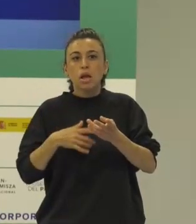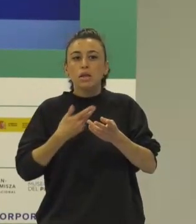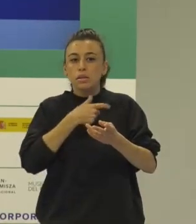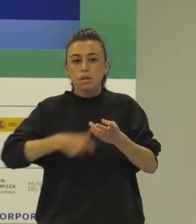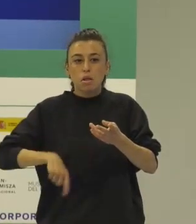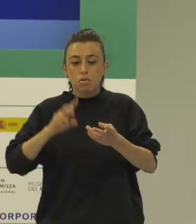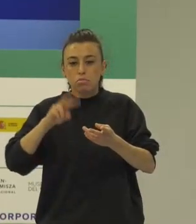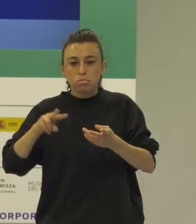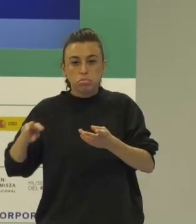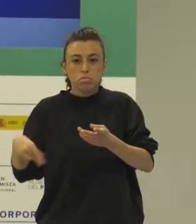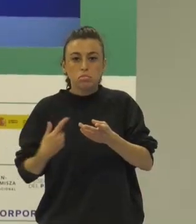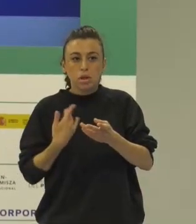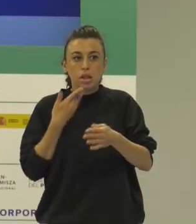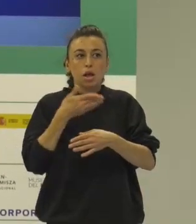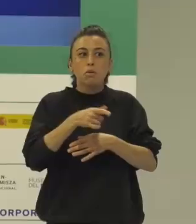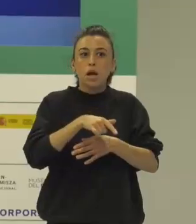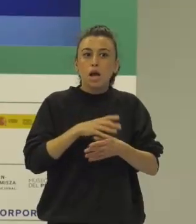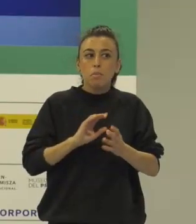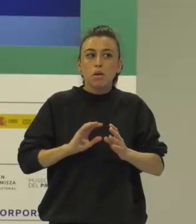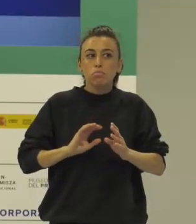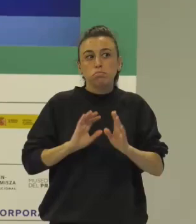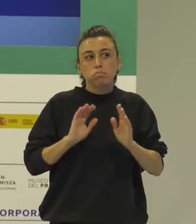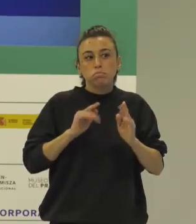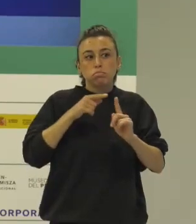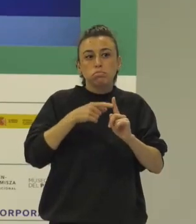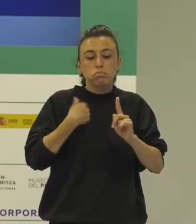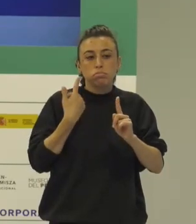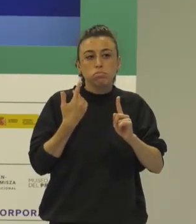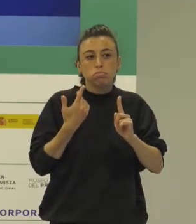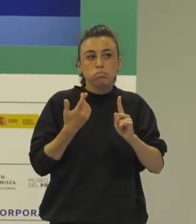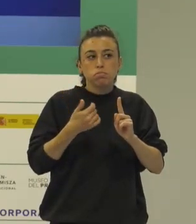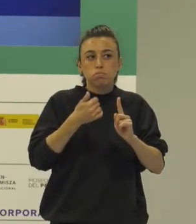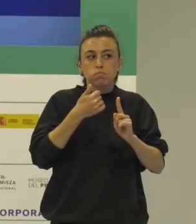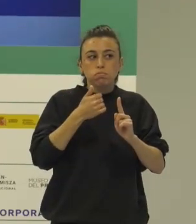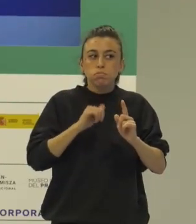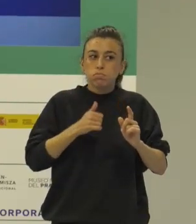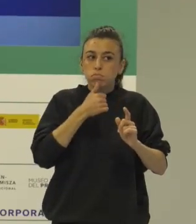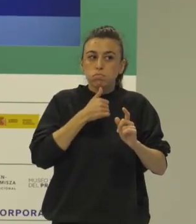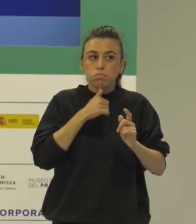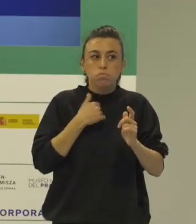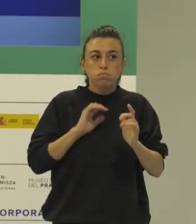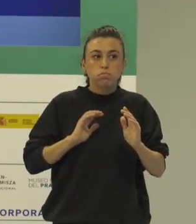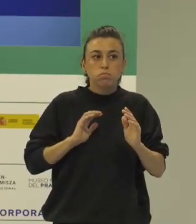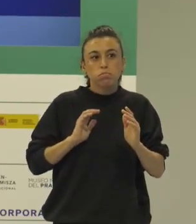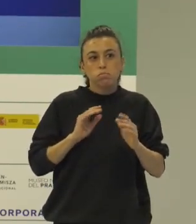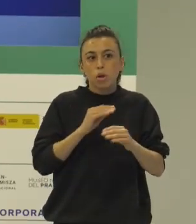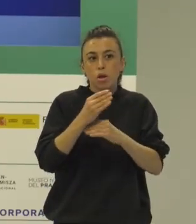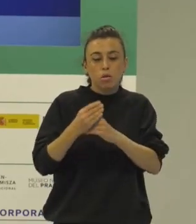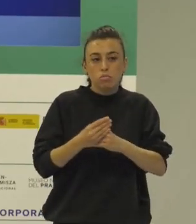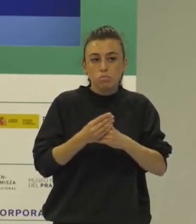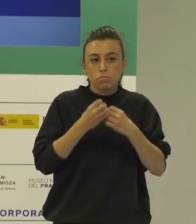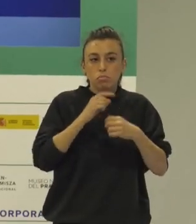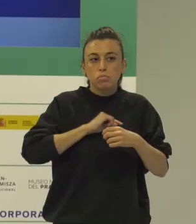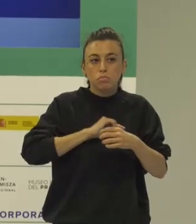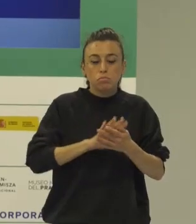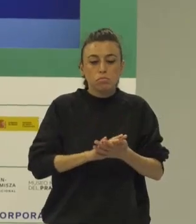vendido su alma al diablo o está corriendo o cogiendo un camino, a mi ver, muy preocupante. Entonces quería que me comentarais cómo